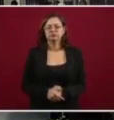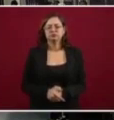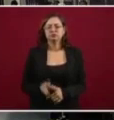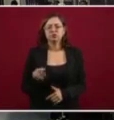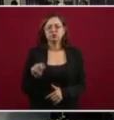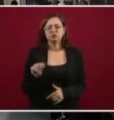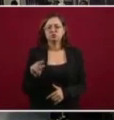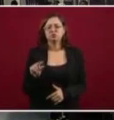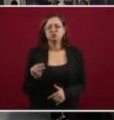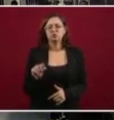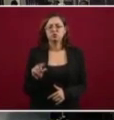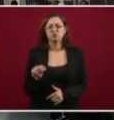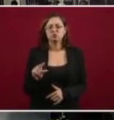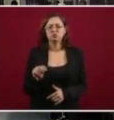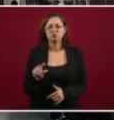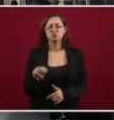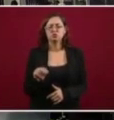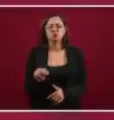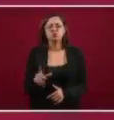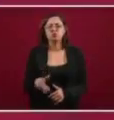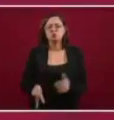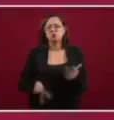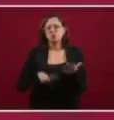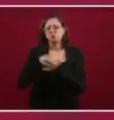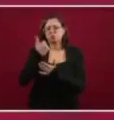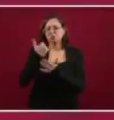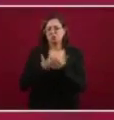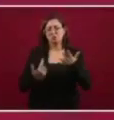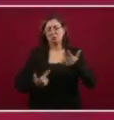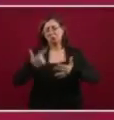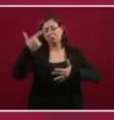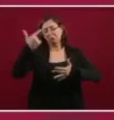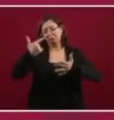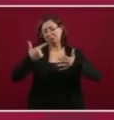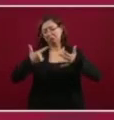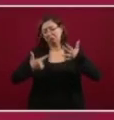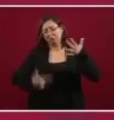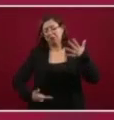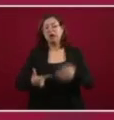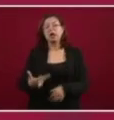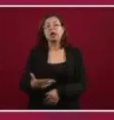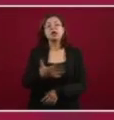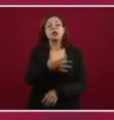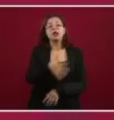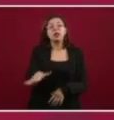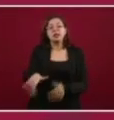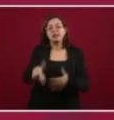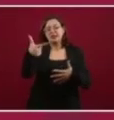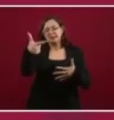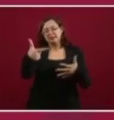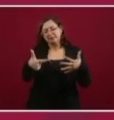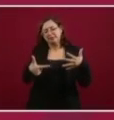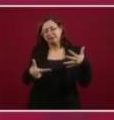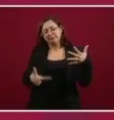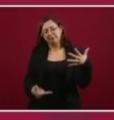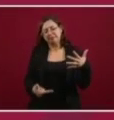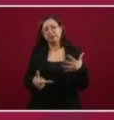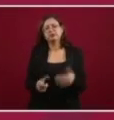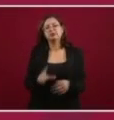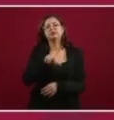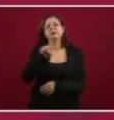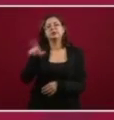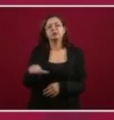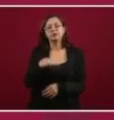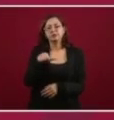todos esos proyectos, eso fue un inventario que se hizo en general de proyectos. Y luego